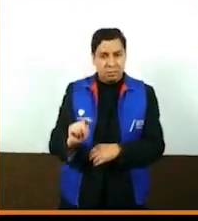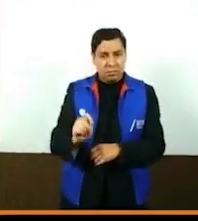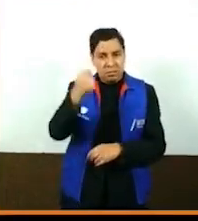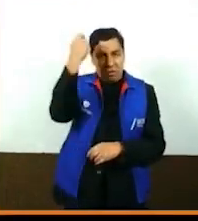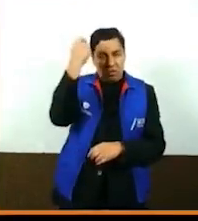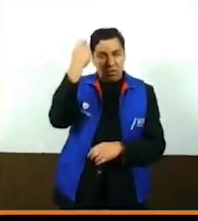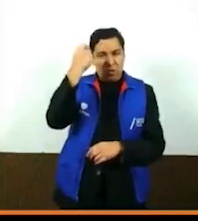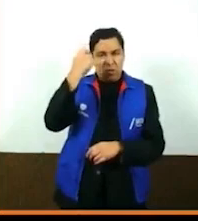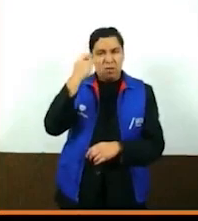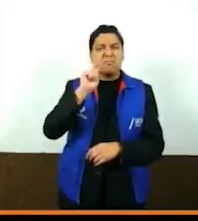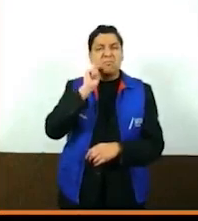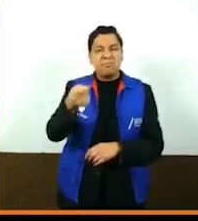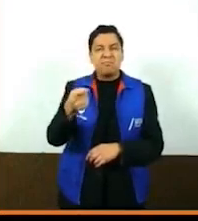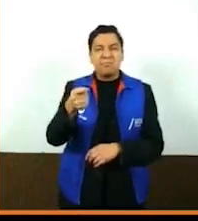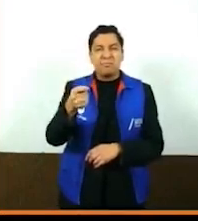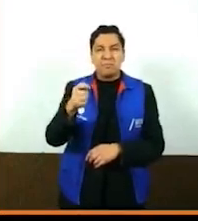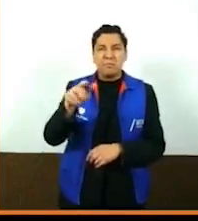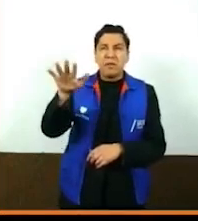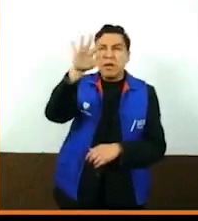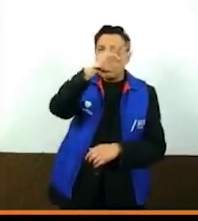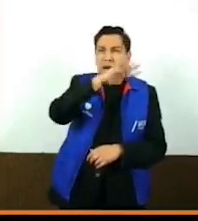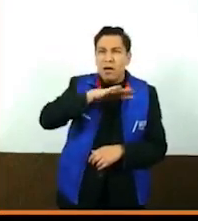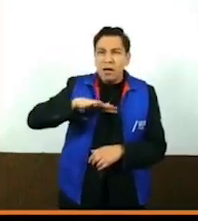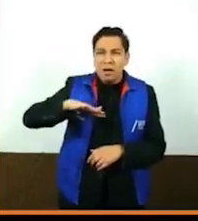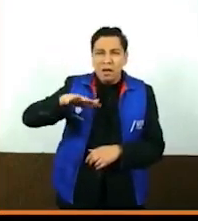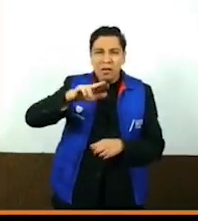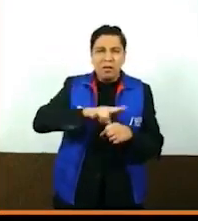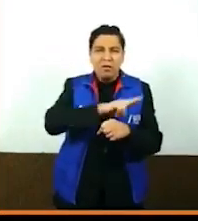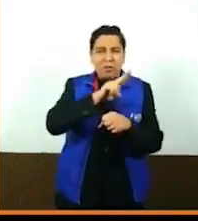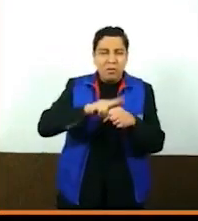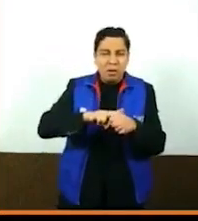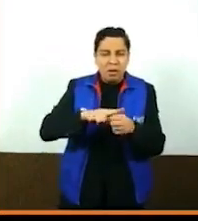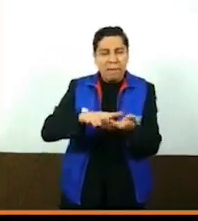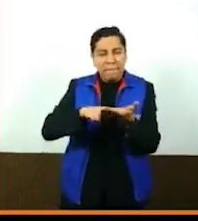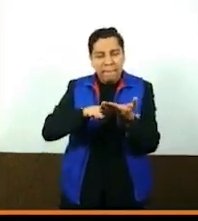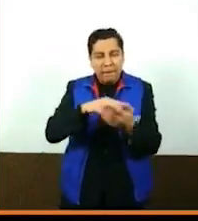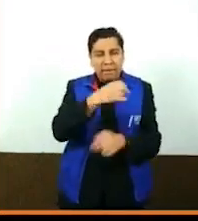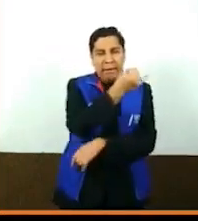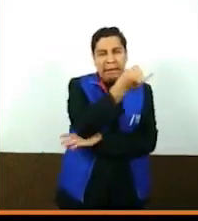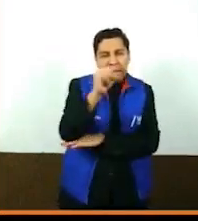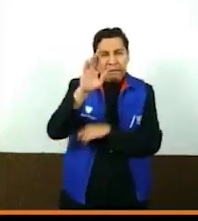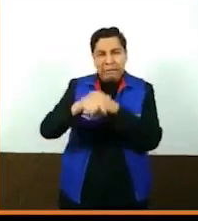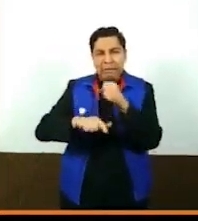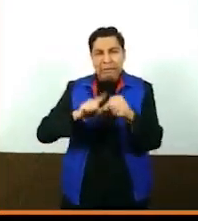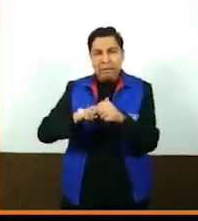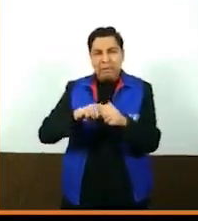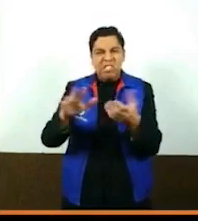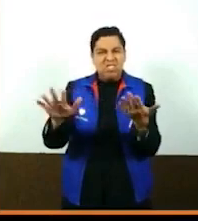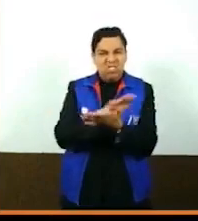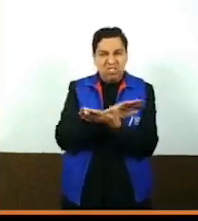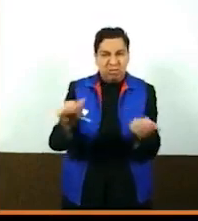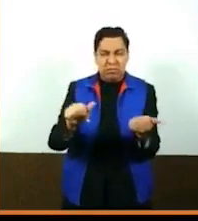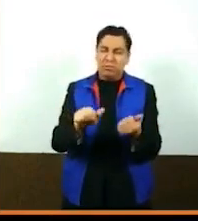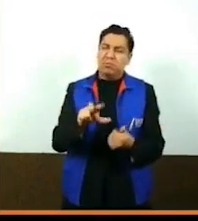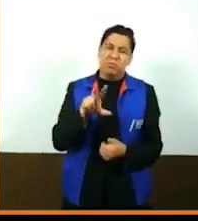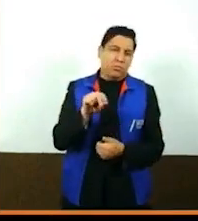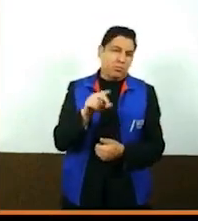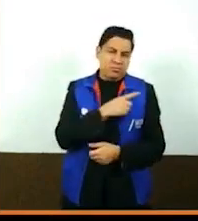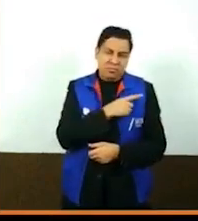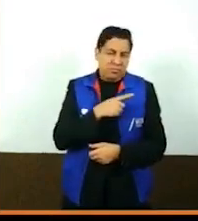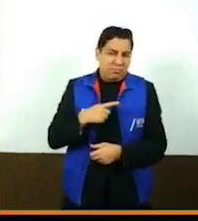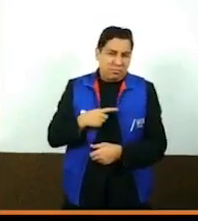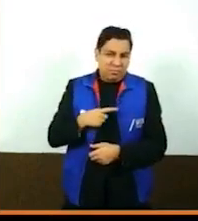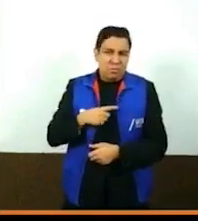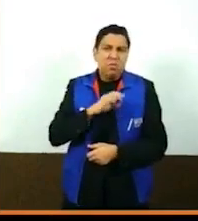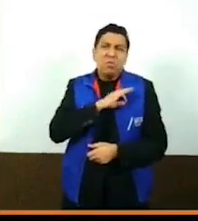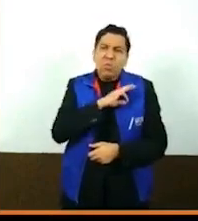destruido muchos ecosistemas, ¿no? Nos ha puesto en jaque, ¿no? Pero también pienso como Superman, soy muy optimista, ¿no? Y yo pienso que la